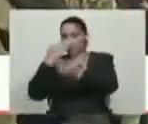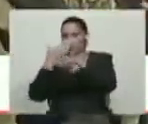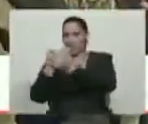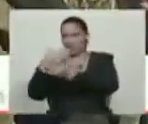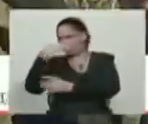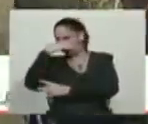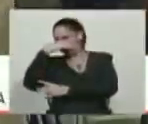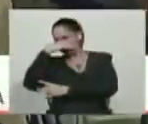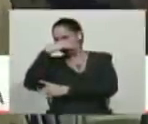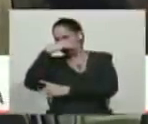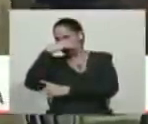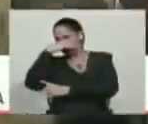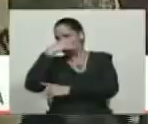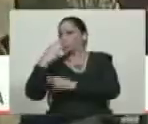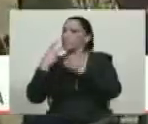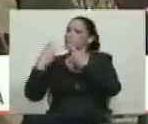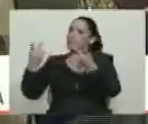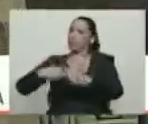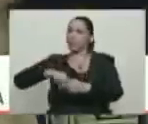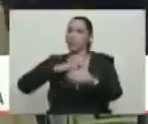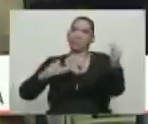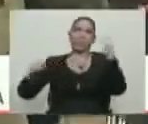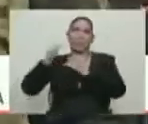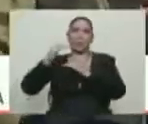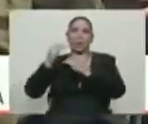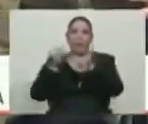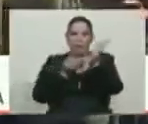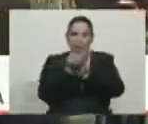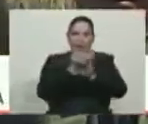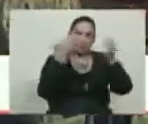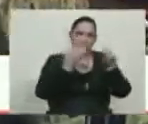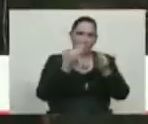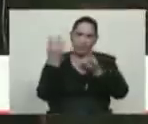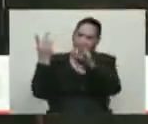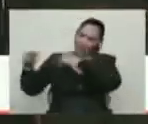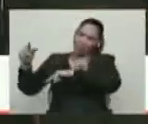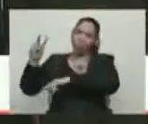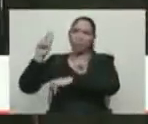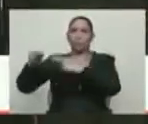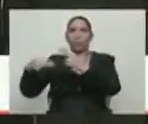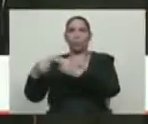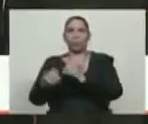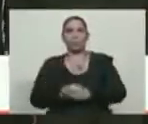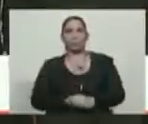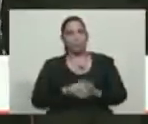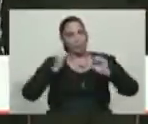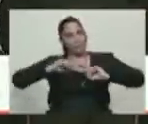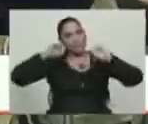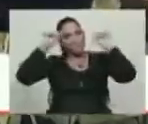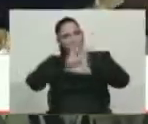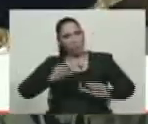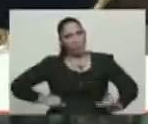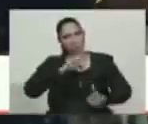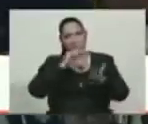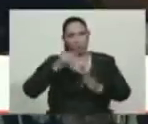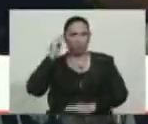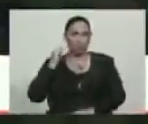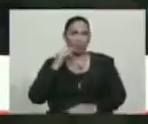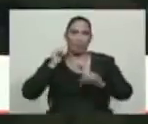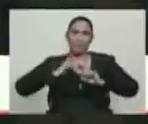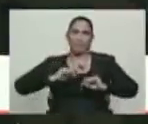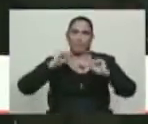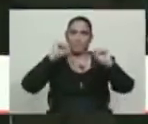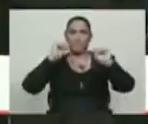mercenarios, decirle con nuestra moral, ¡leales siempre! ¡Traidores nunca! ¡Que viva la Guardia Nacional Bolivariana! ¡Que